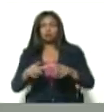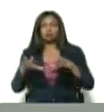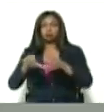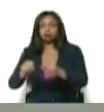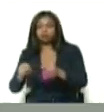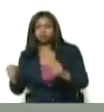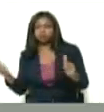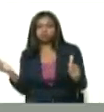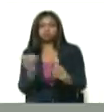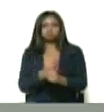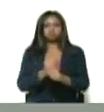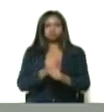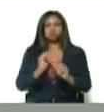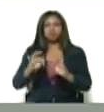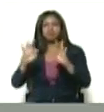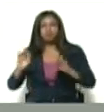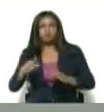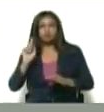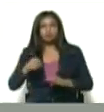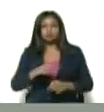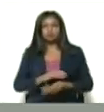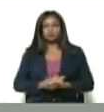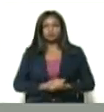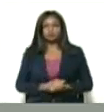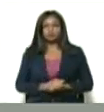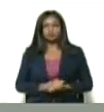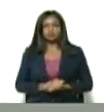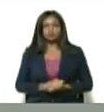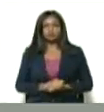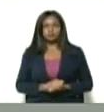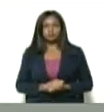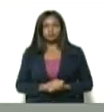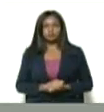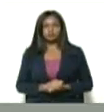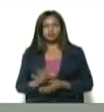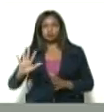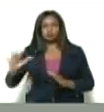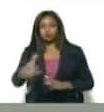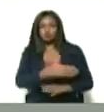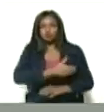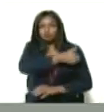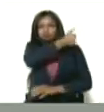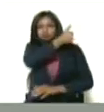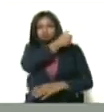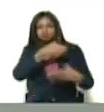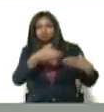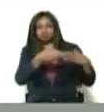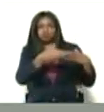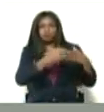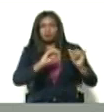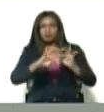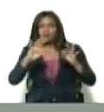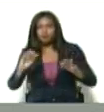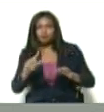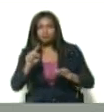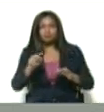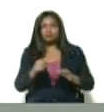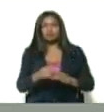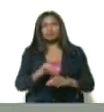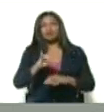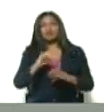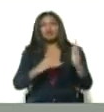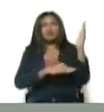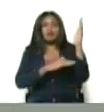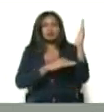las tropas de la teocracia, de la cúpula corrupta, bandida de la iglesia de entonces.